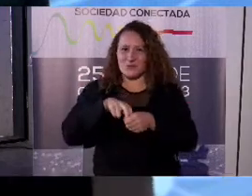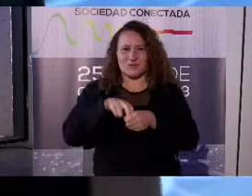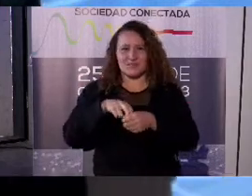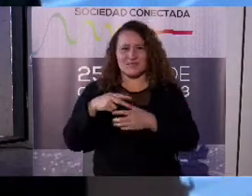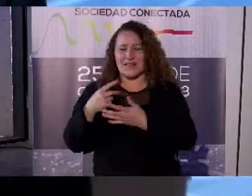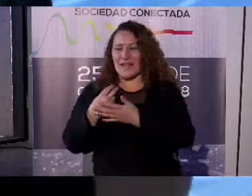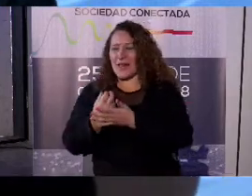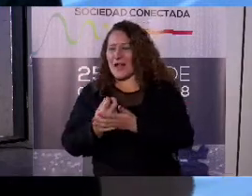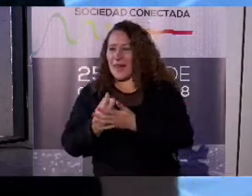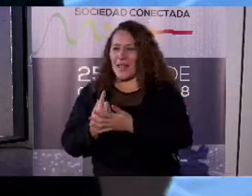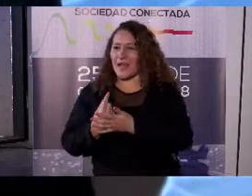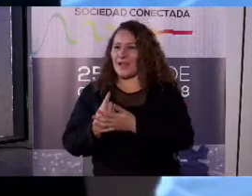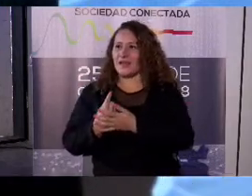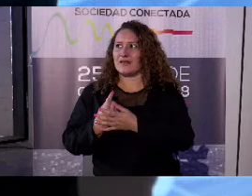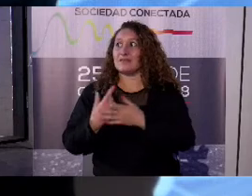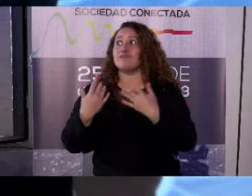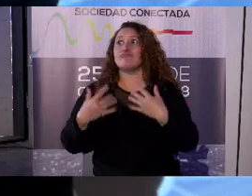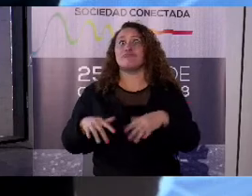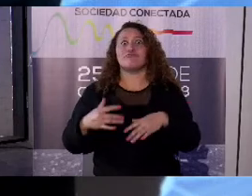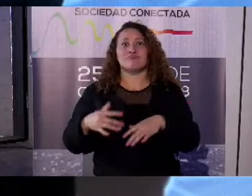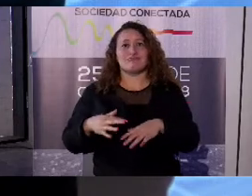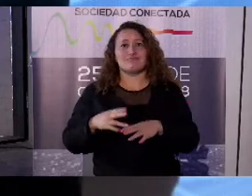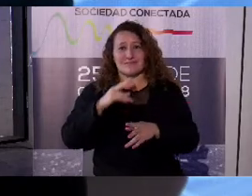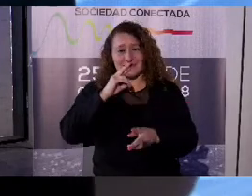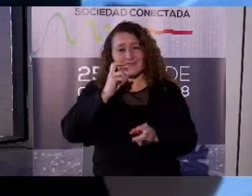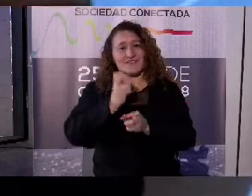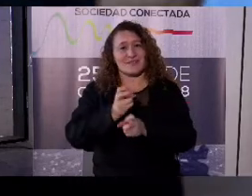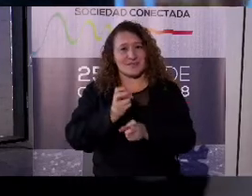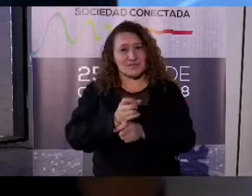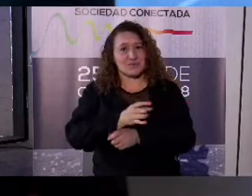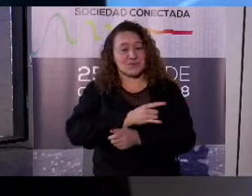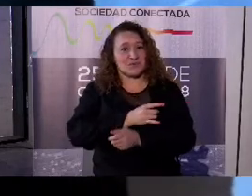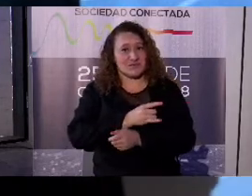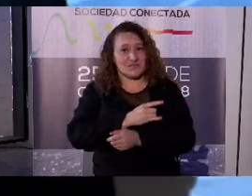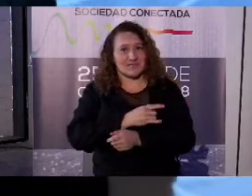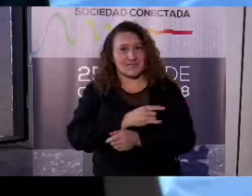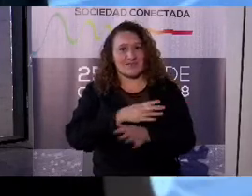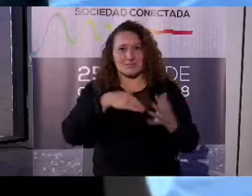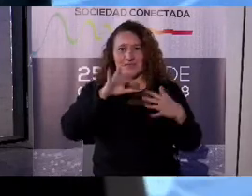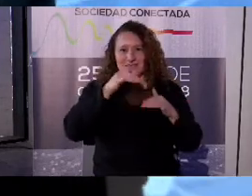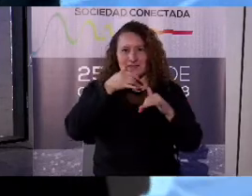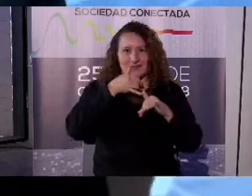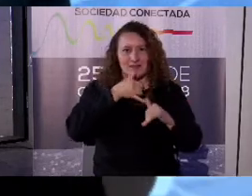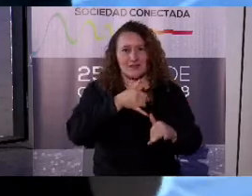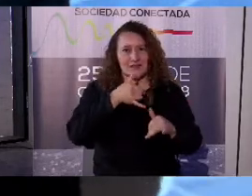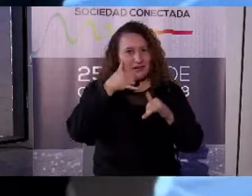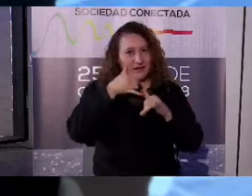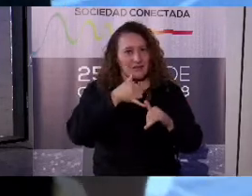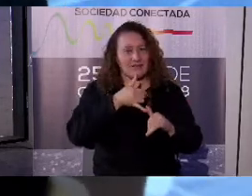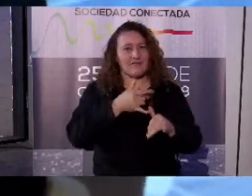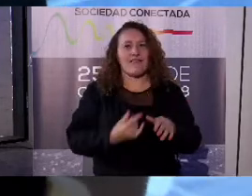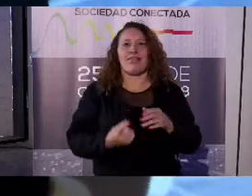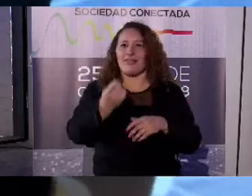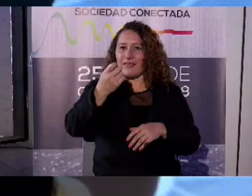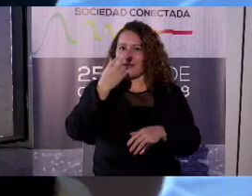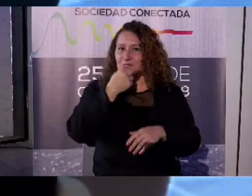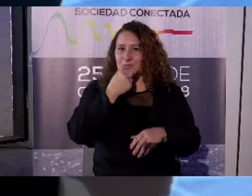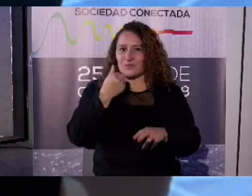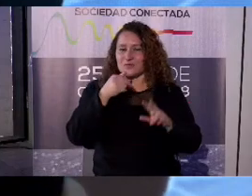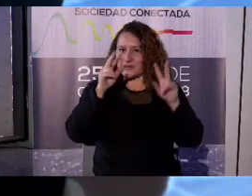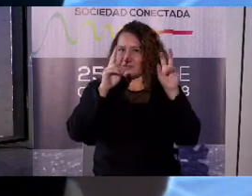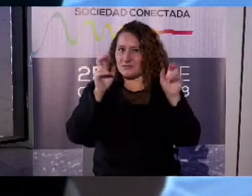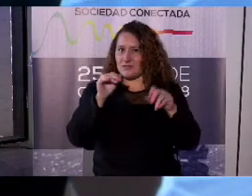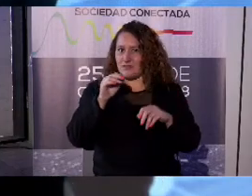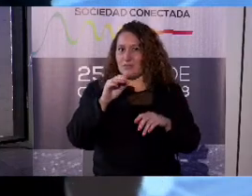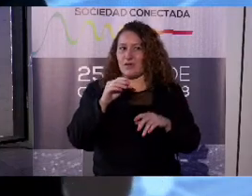este nuestros países sobre la que las universidades sobre toda la parte de ingeniería se se comprometa con temas de espectro